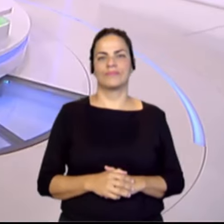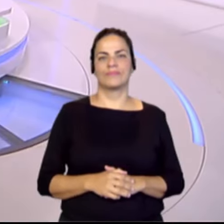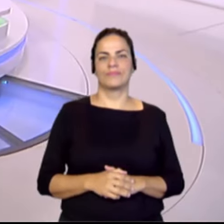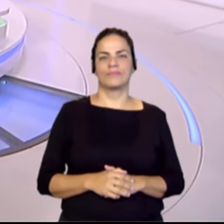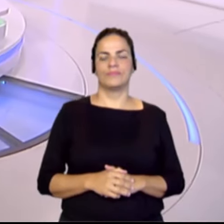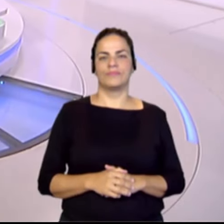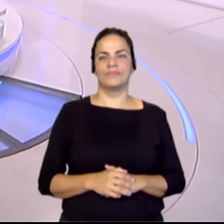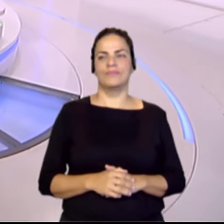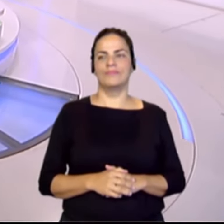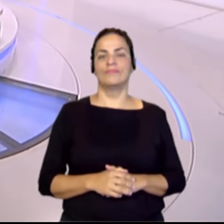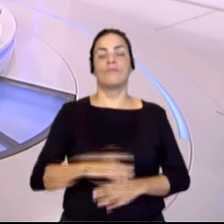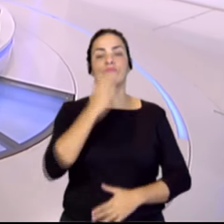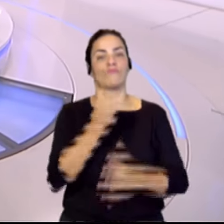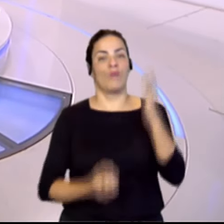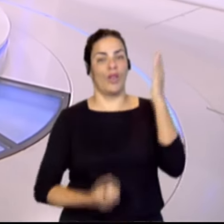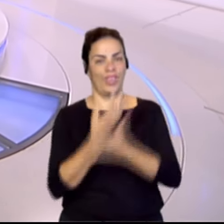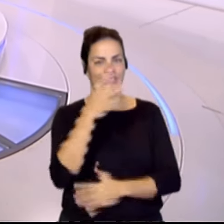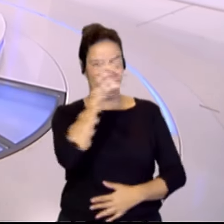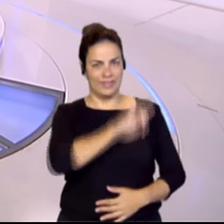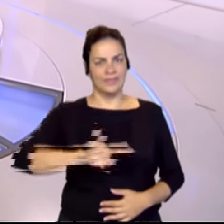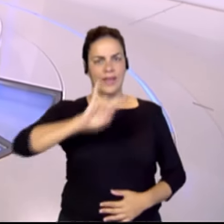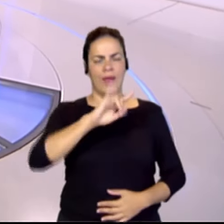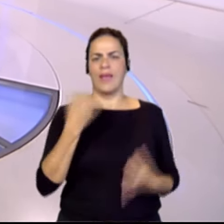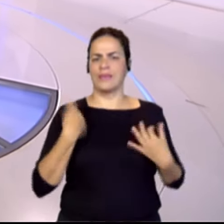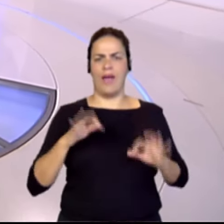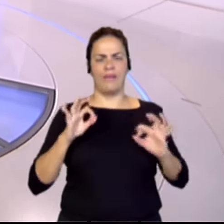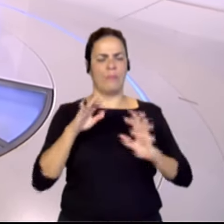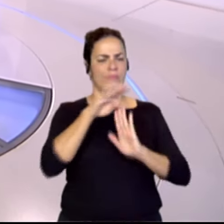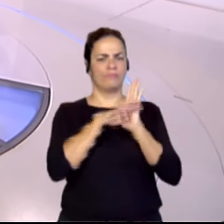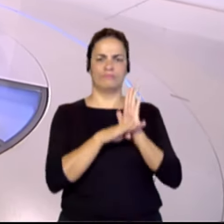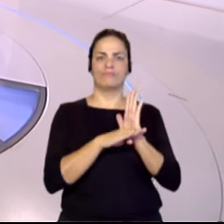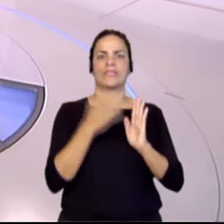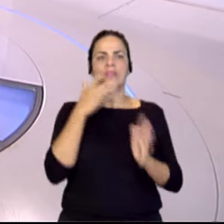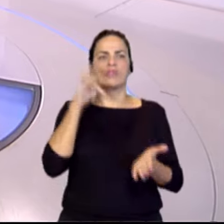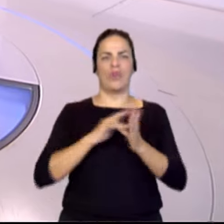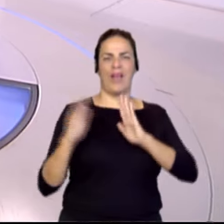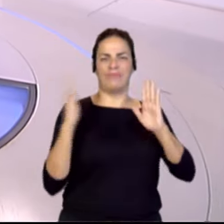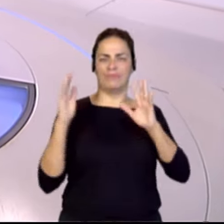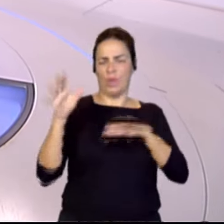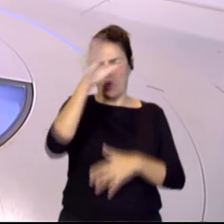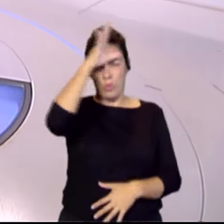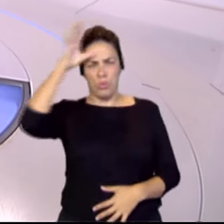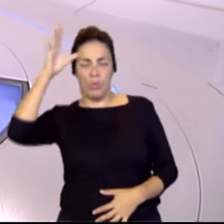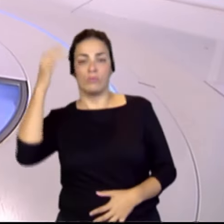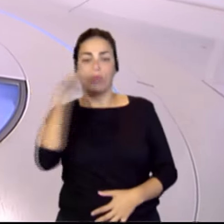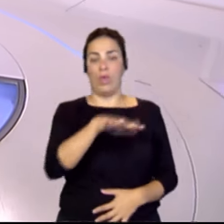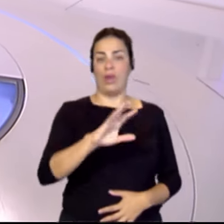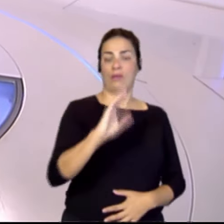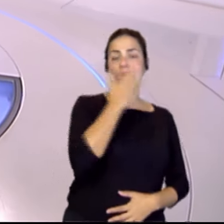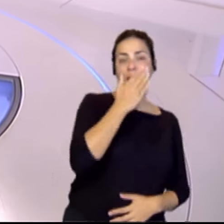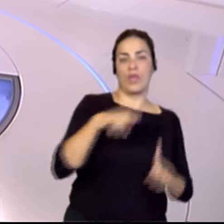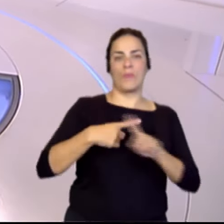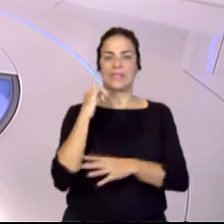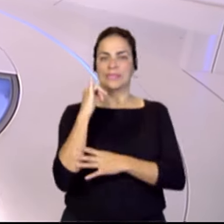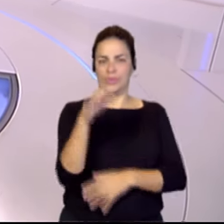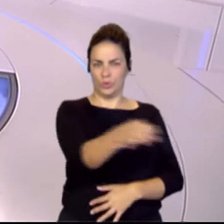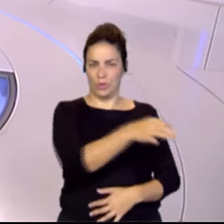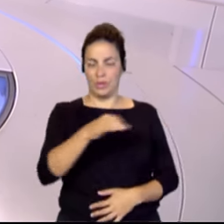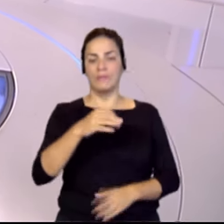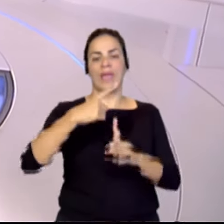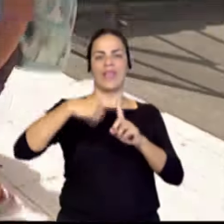canaria Buenos días Canarias ya hay protocolo para los episodios de calor en colegios e institutos de las Islas va a haber tres niveles de